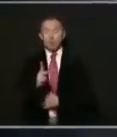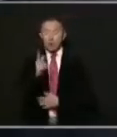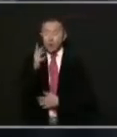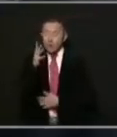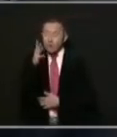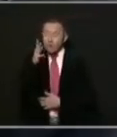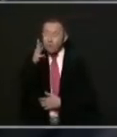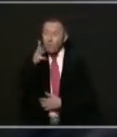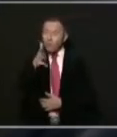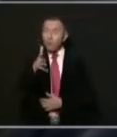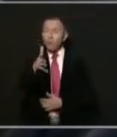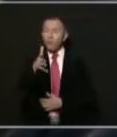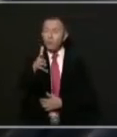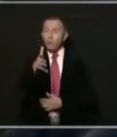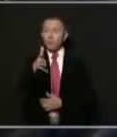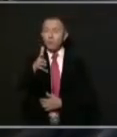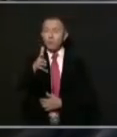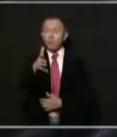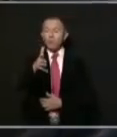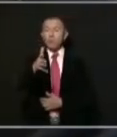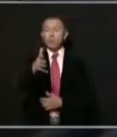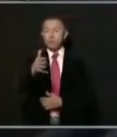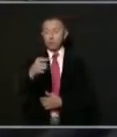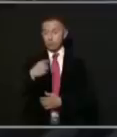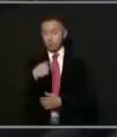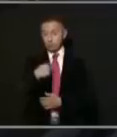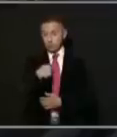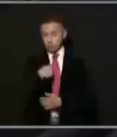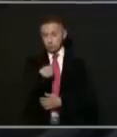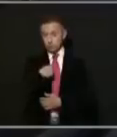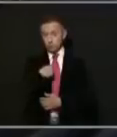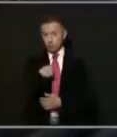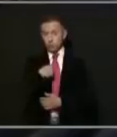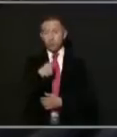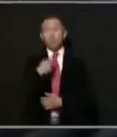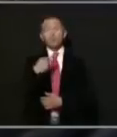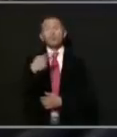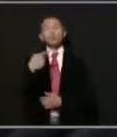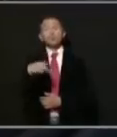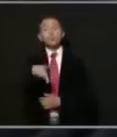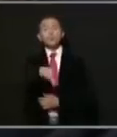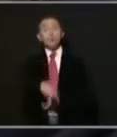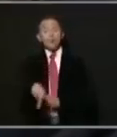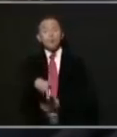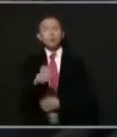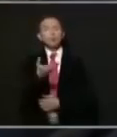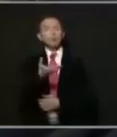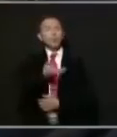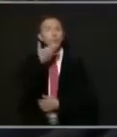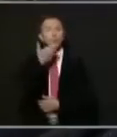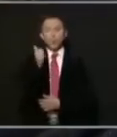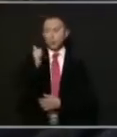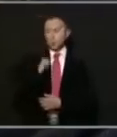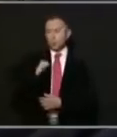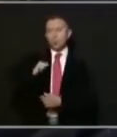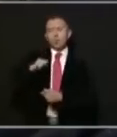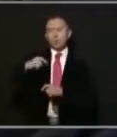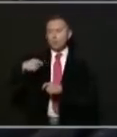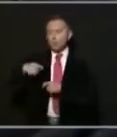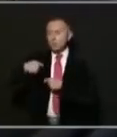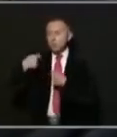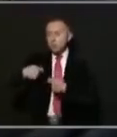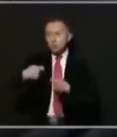vamos a afectar las costumbres, las tradiciones,